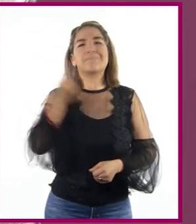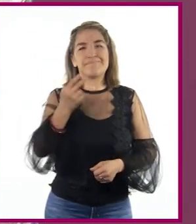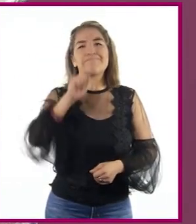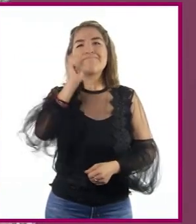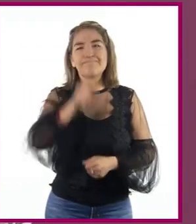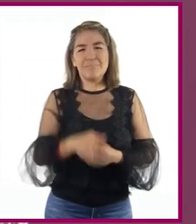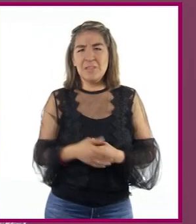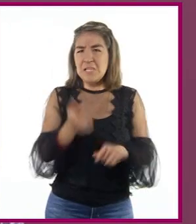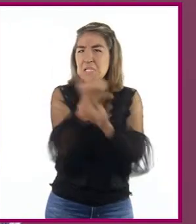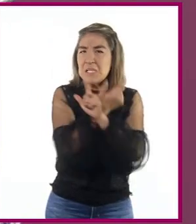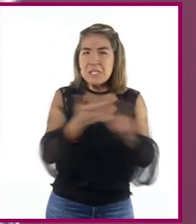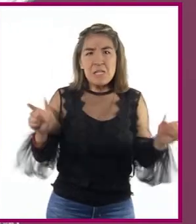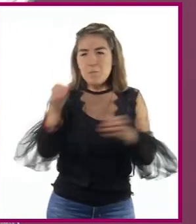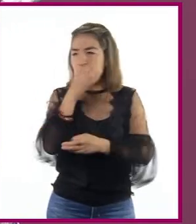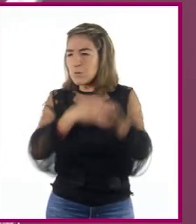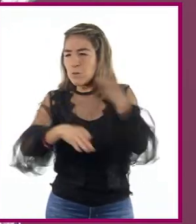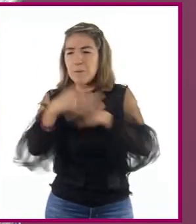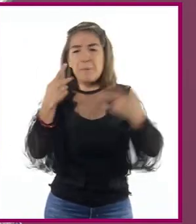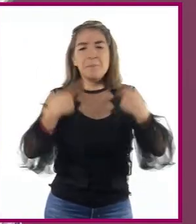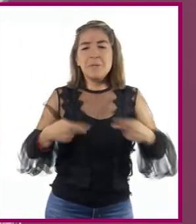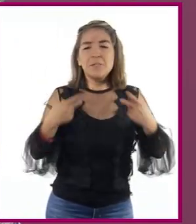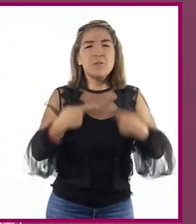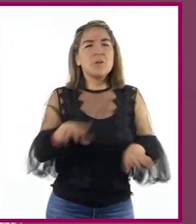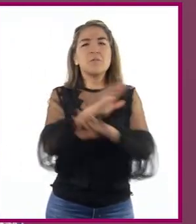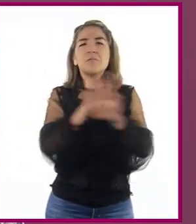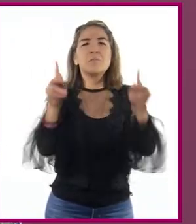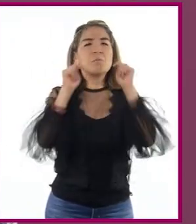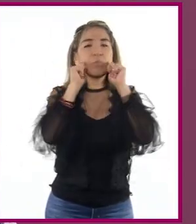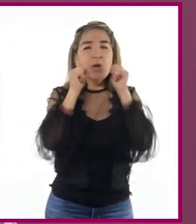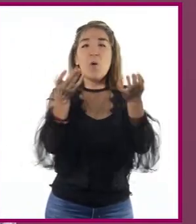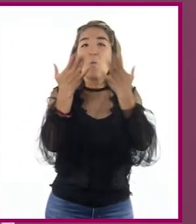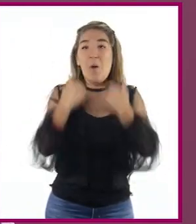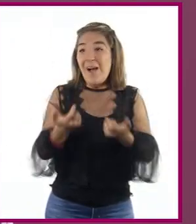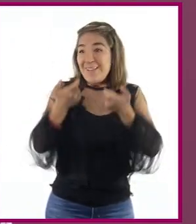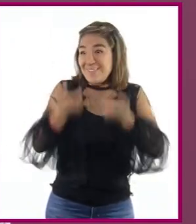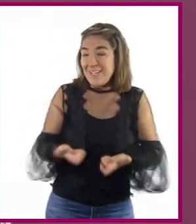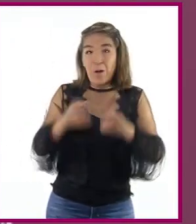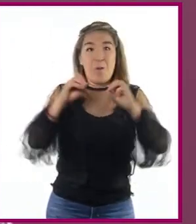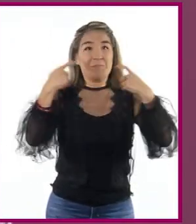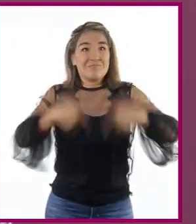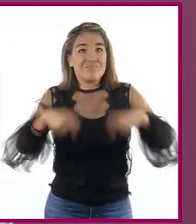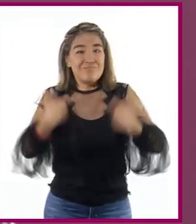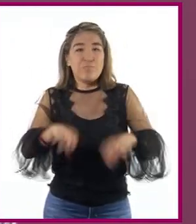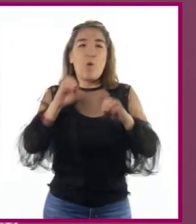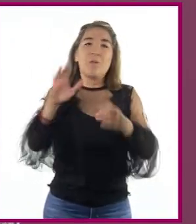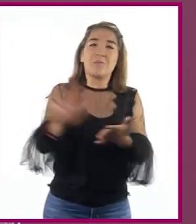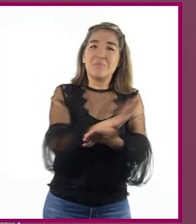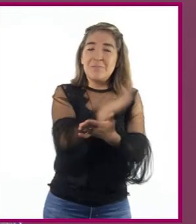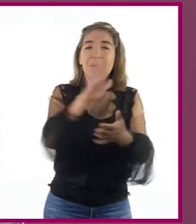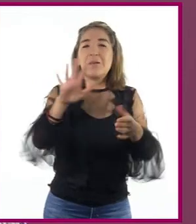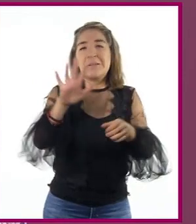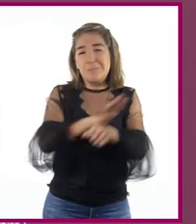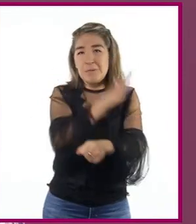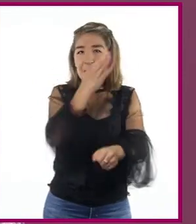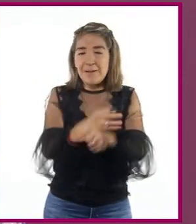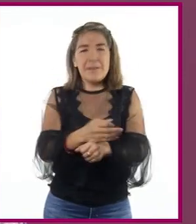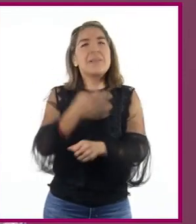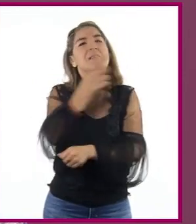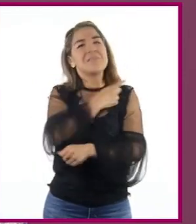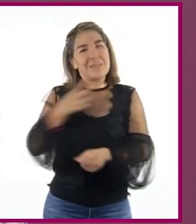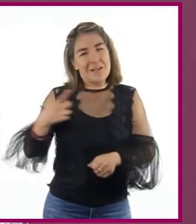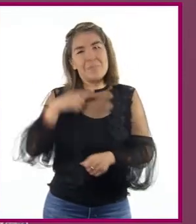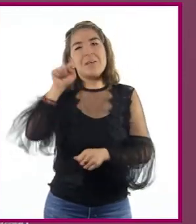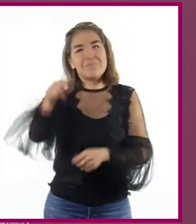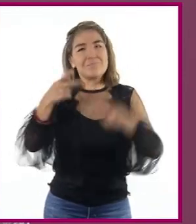que cualquiera, aunque su familia no tenga abundantes recursos económicos, tenga la oportunidad